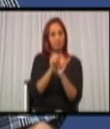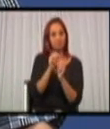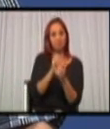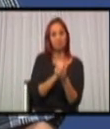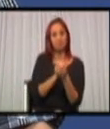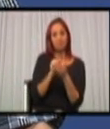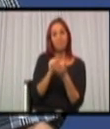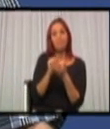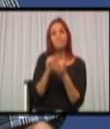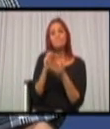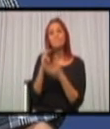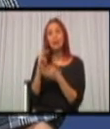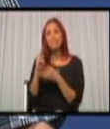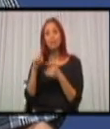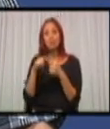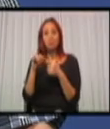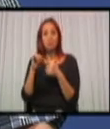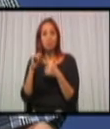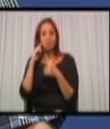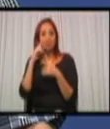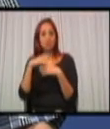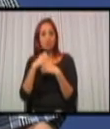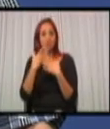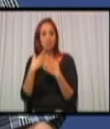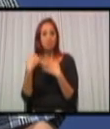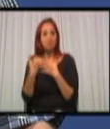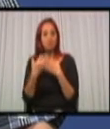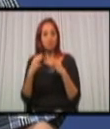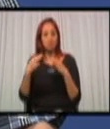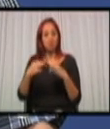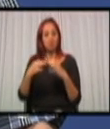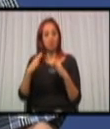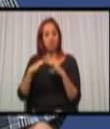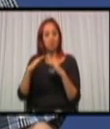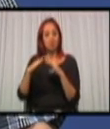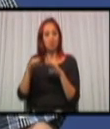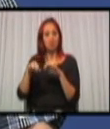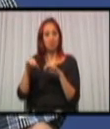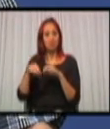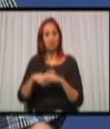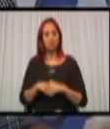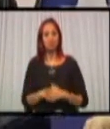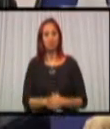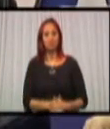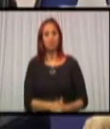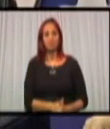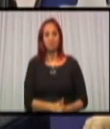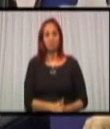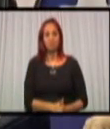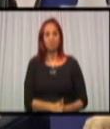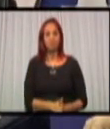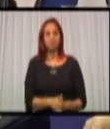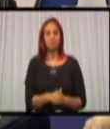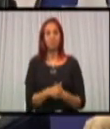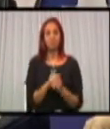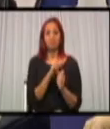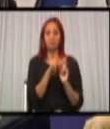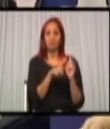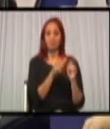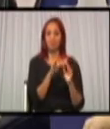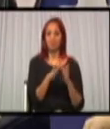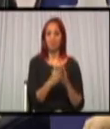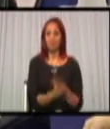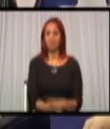el Indel, para poder realizar un proyecto digno de vivienda en el cantón de Zamateo. Muy bien, vamos a ir a otra pregunta del pueblo.